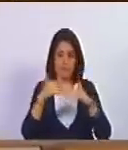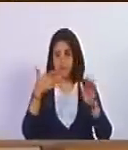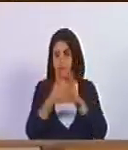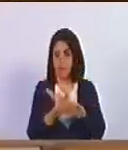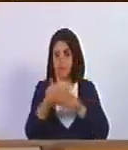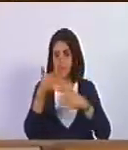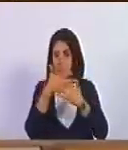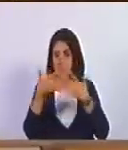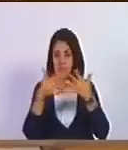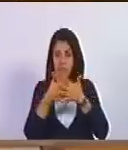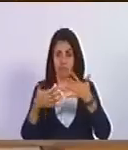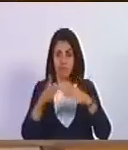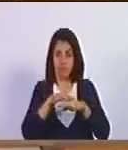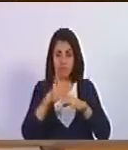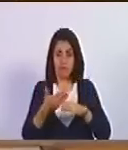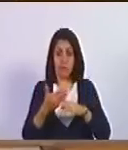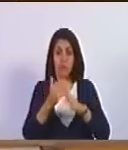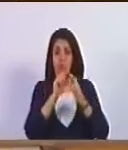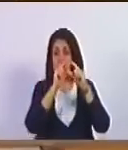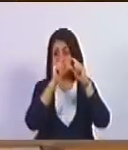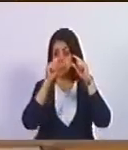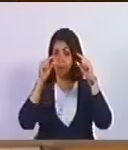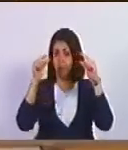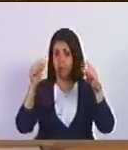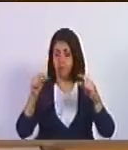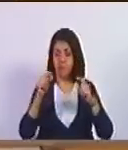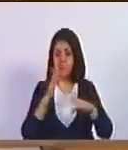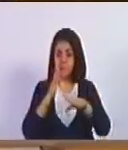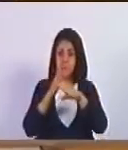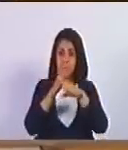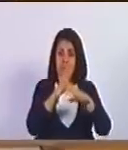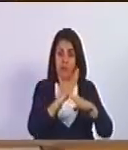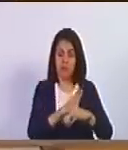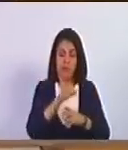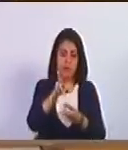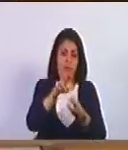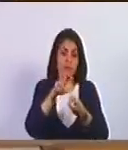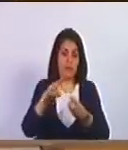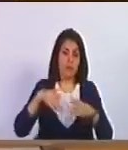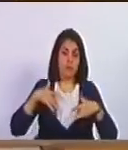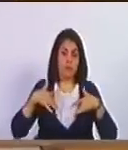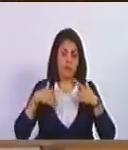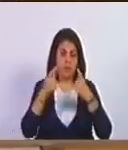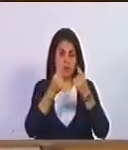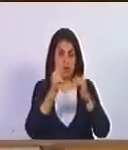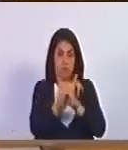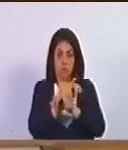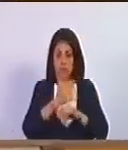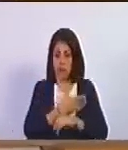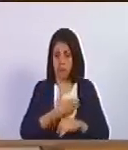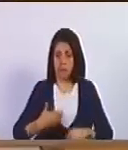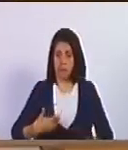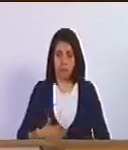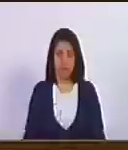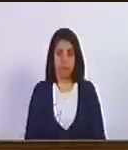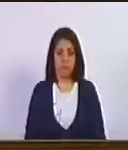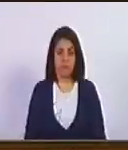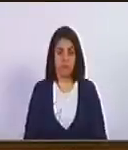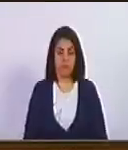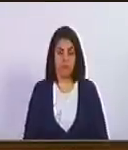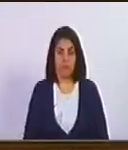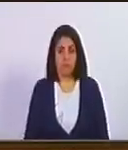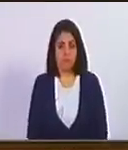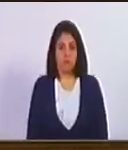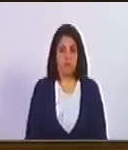queda redactado en los siguientes términos. Epígrafe, límites del impuesto a la actividad económica. Es todo, señor presidente.